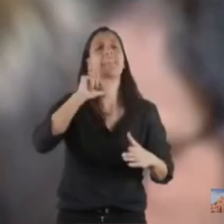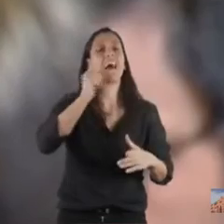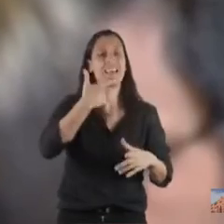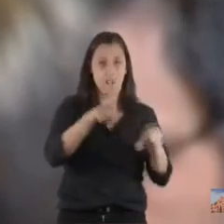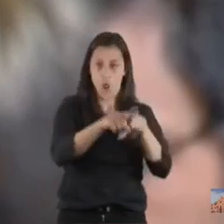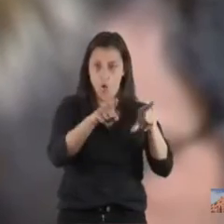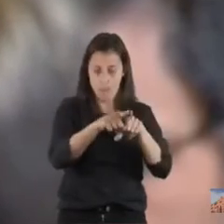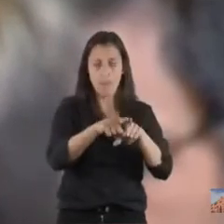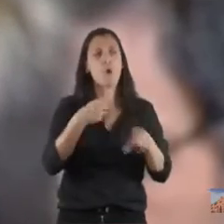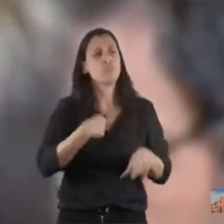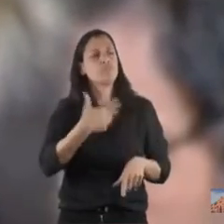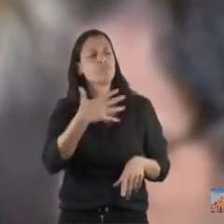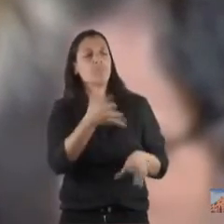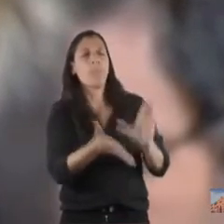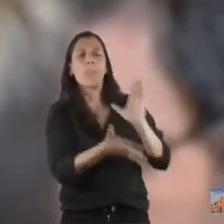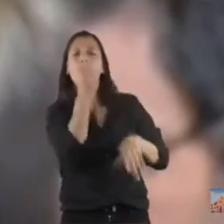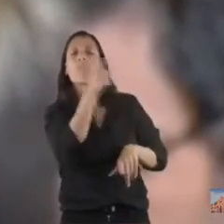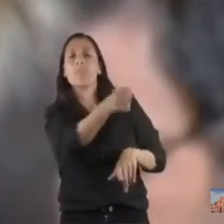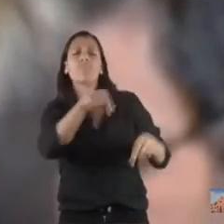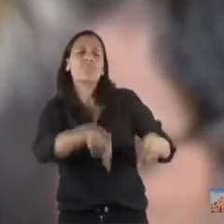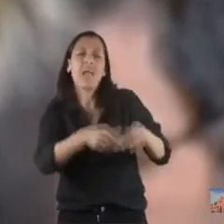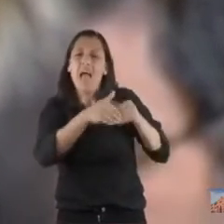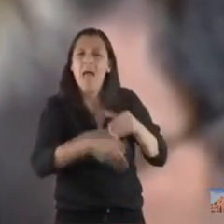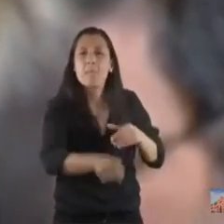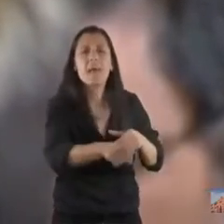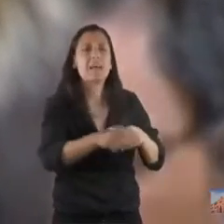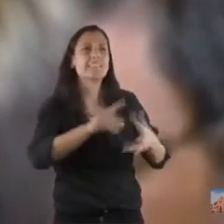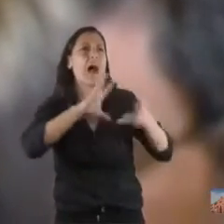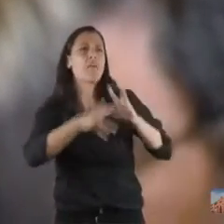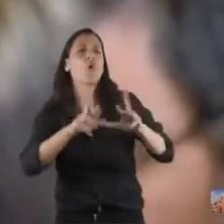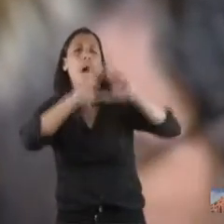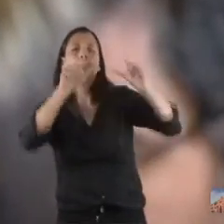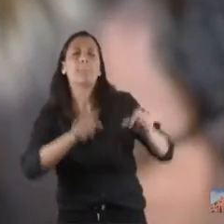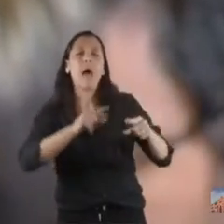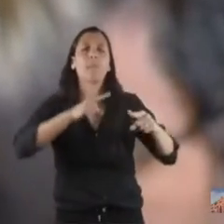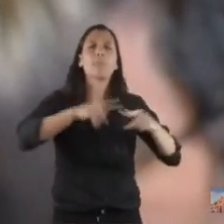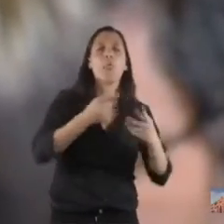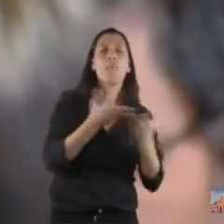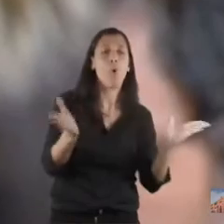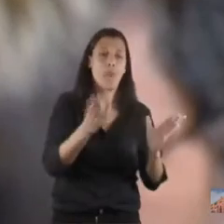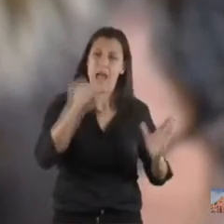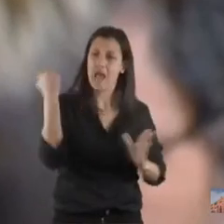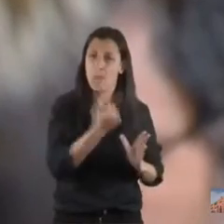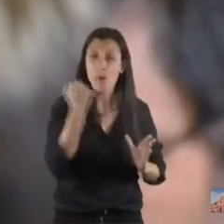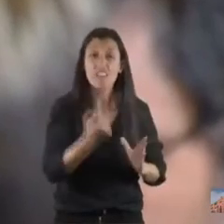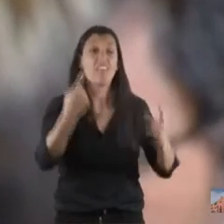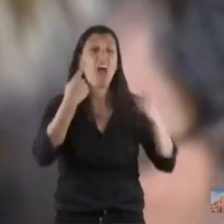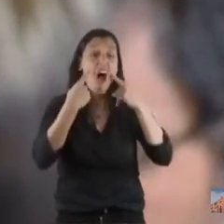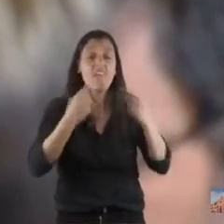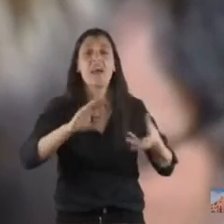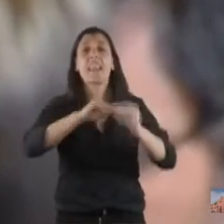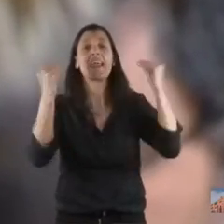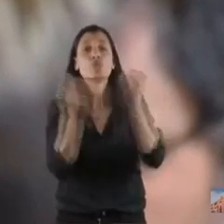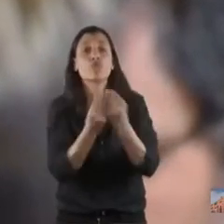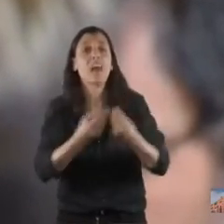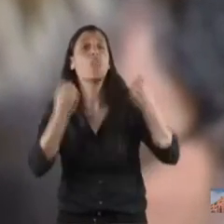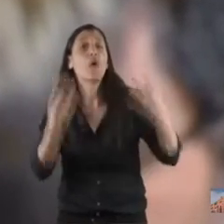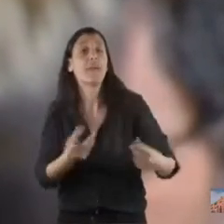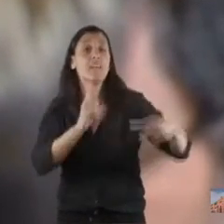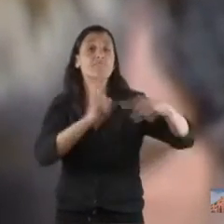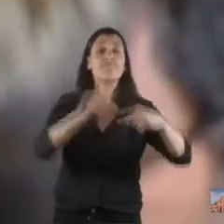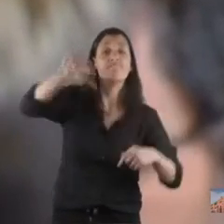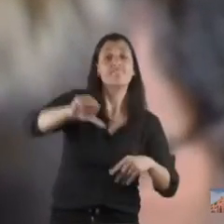punto de partida de la implementación de la política pública es elemental para después saber si funciona no funciona cuál es el punto de